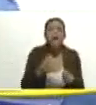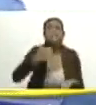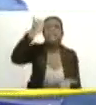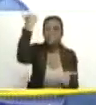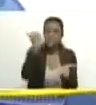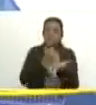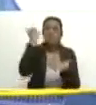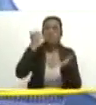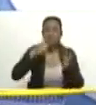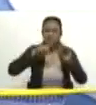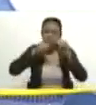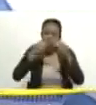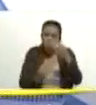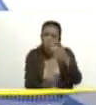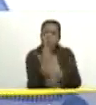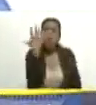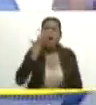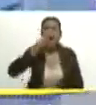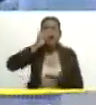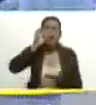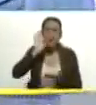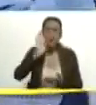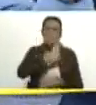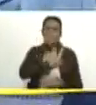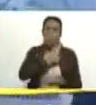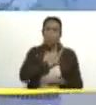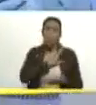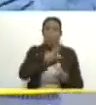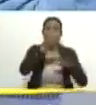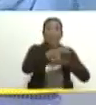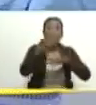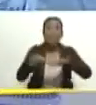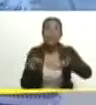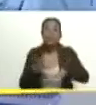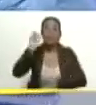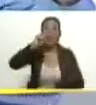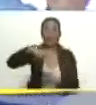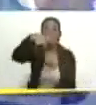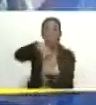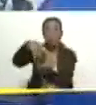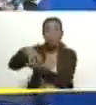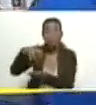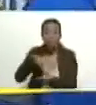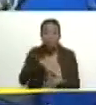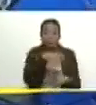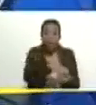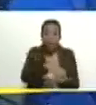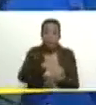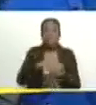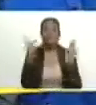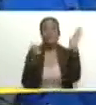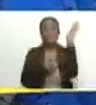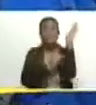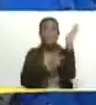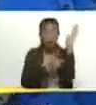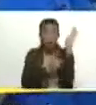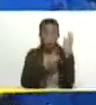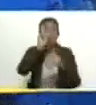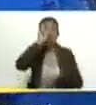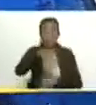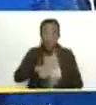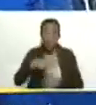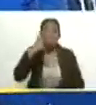certificación de origen a los cafés por municipio, por estado, por municipio, por parroquia y